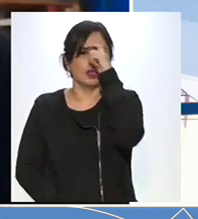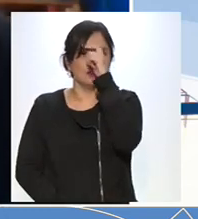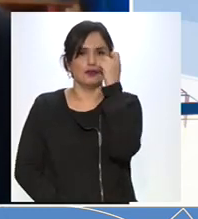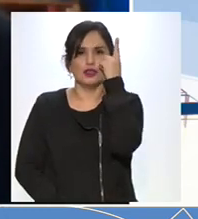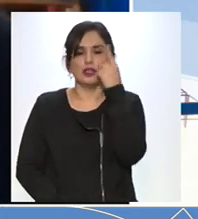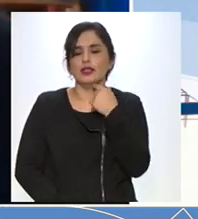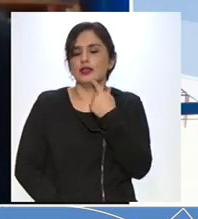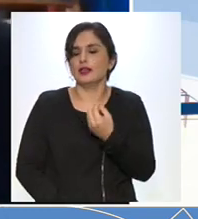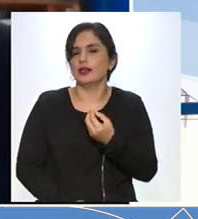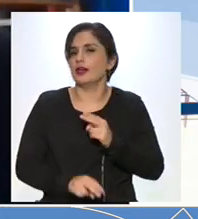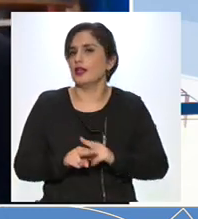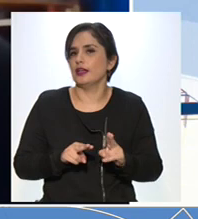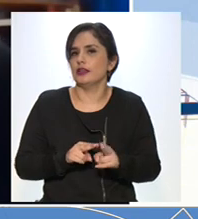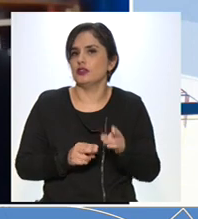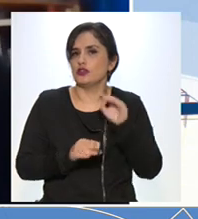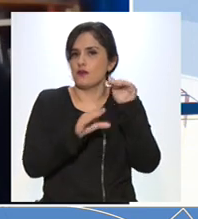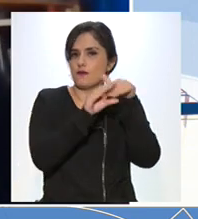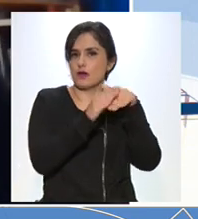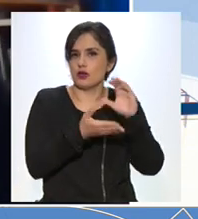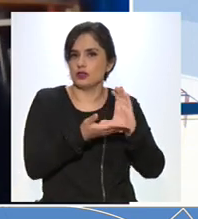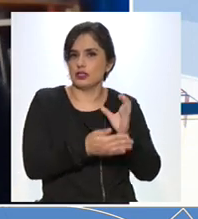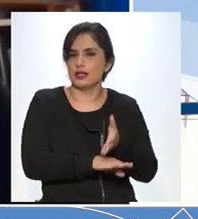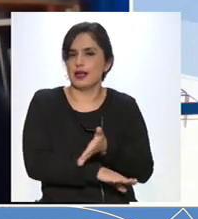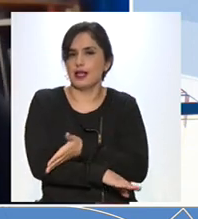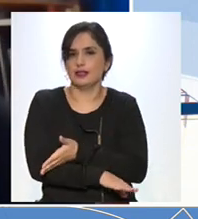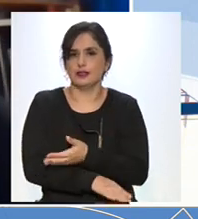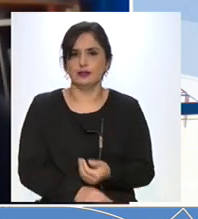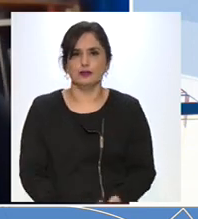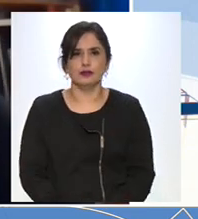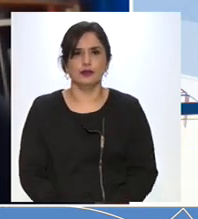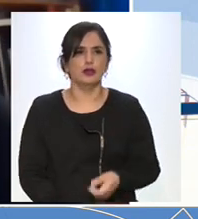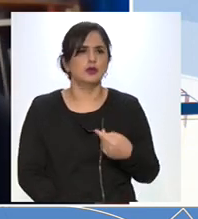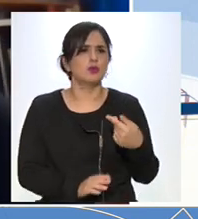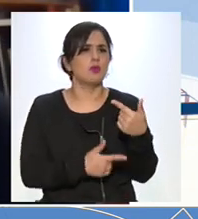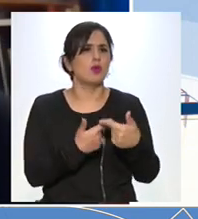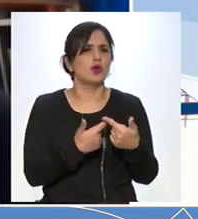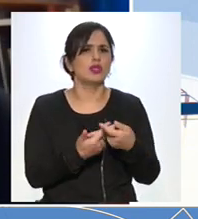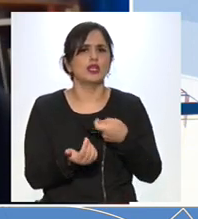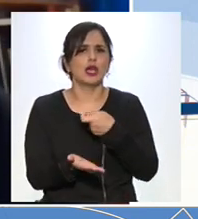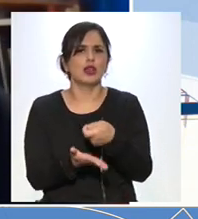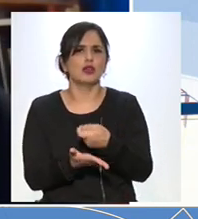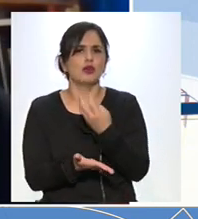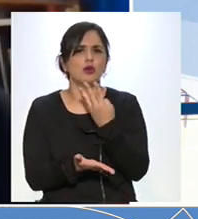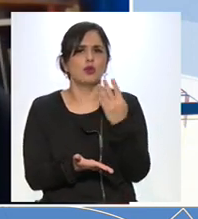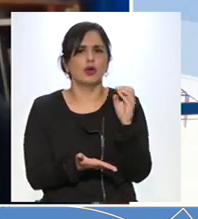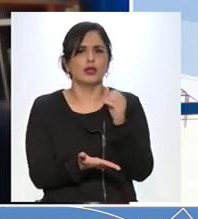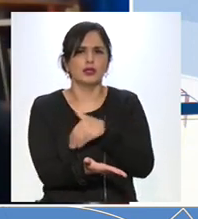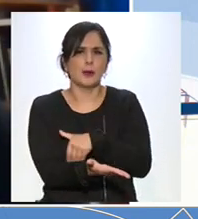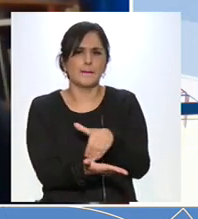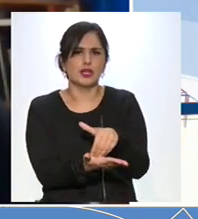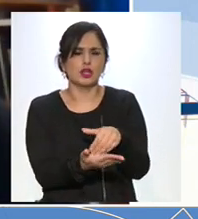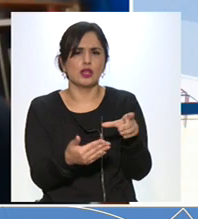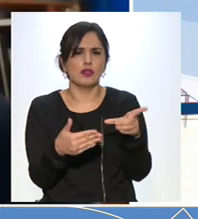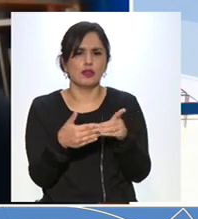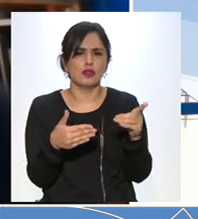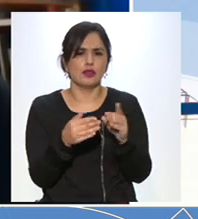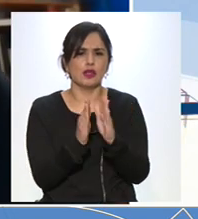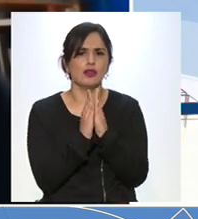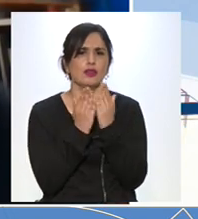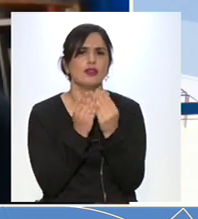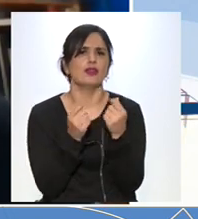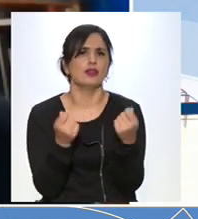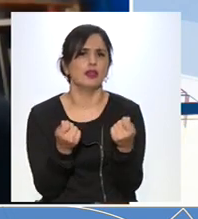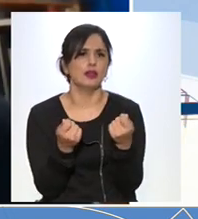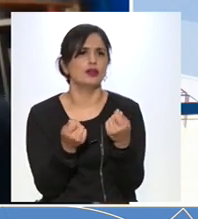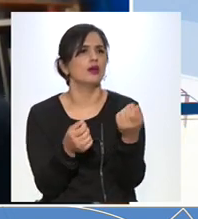que ha hecho el Banco Central antes de esto. Su política de compra de 40 millones de dólares diarios. Creo que debería explicarnos